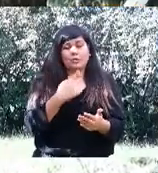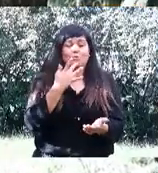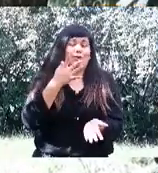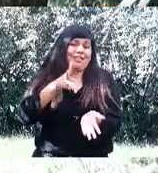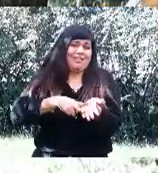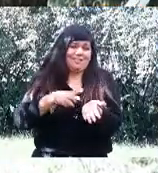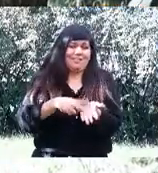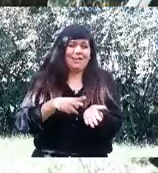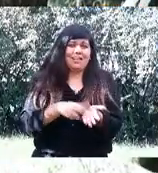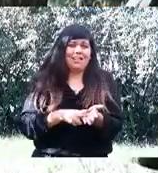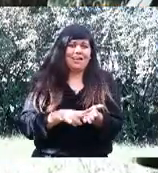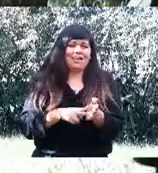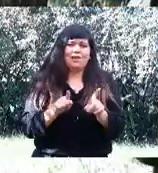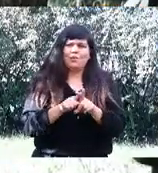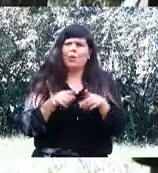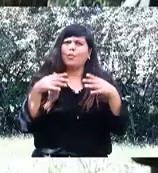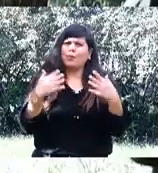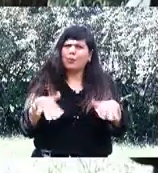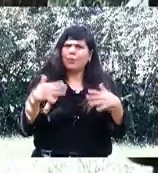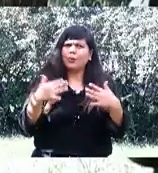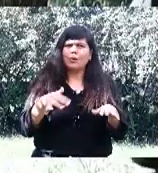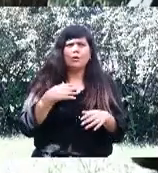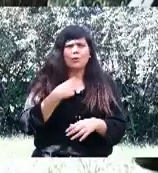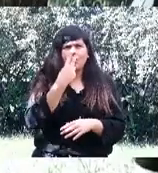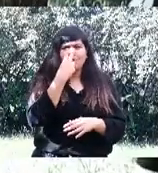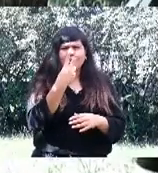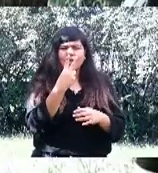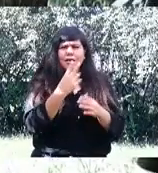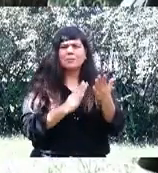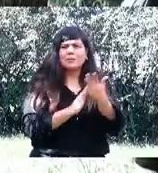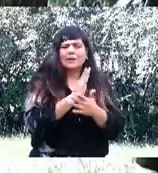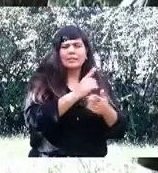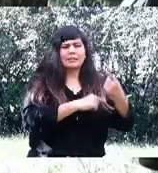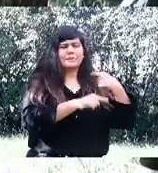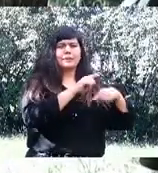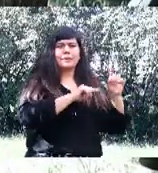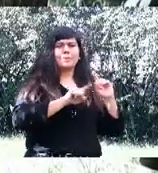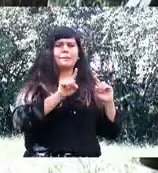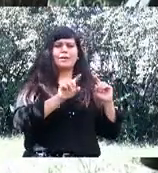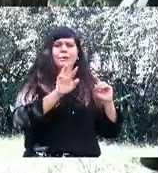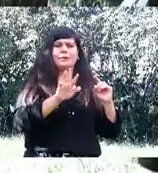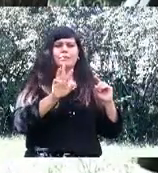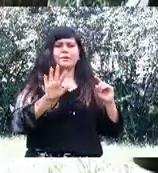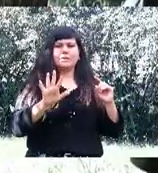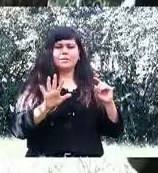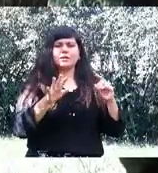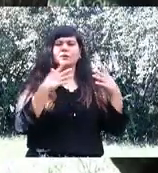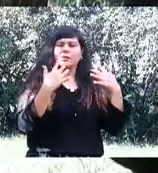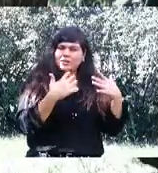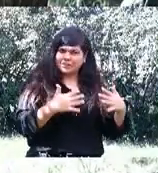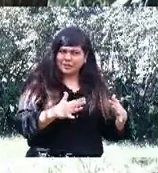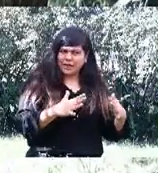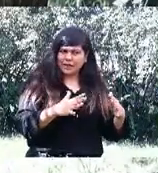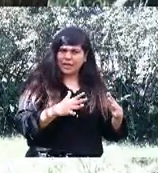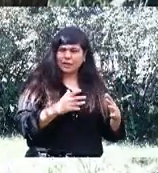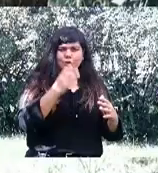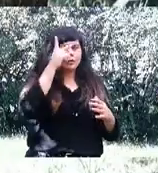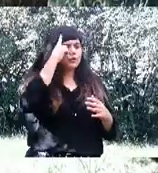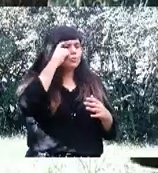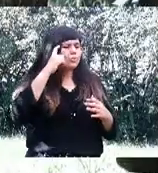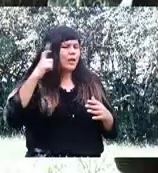verdad que estaba latente O sea si uno mira el hito fundacional del año 95 estaba esta gran este gran